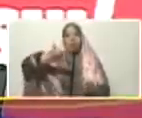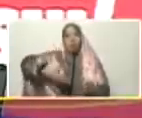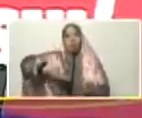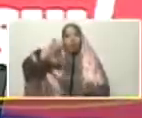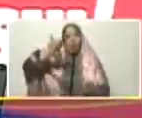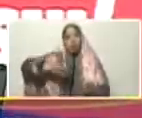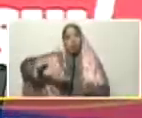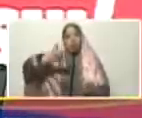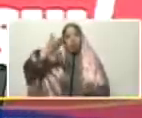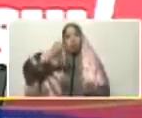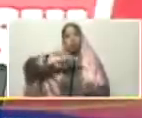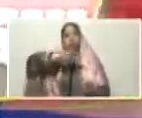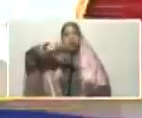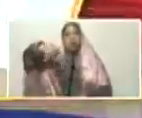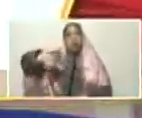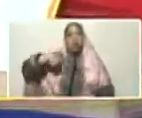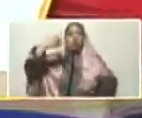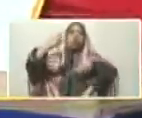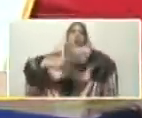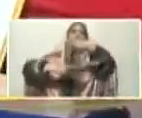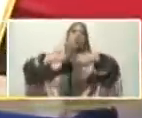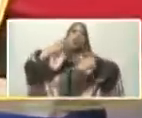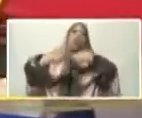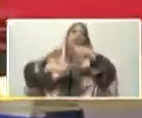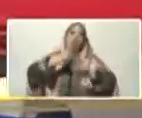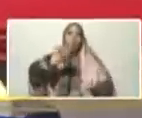porque nuestro proceso político